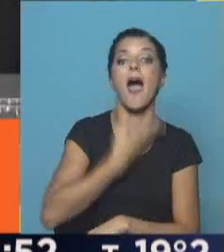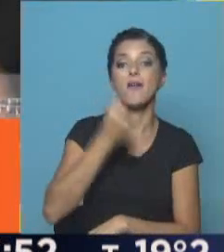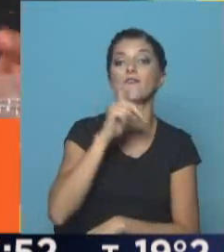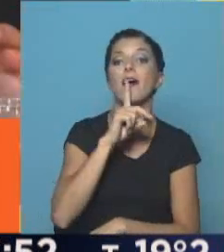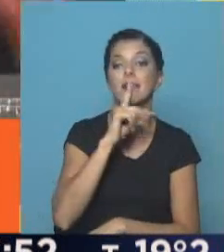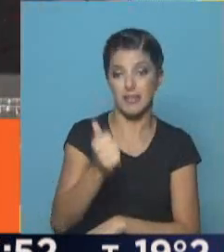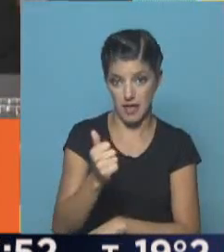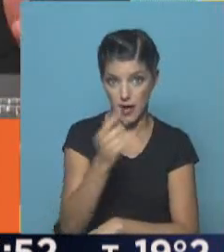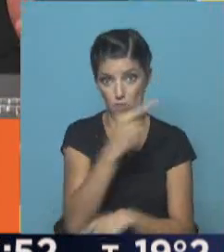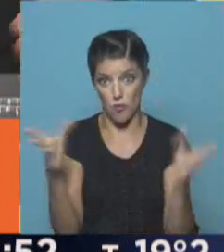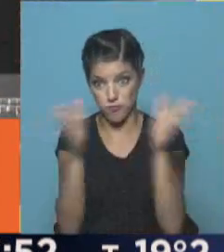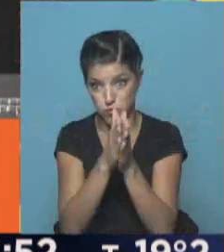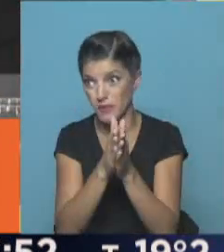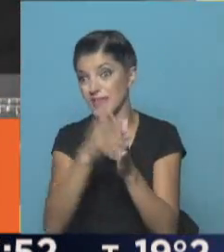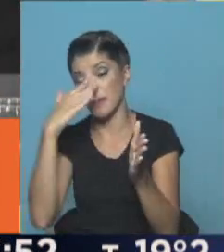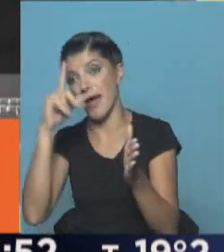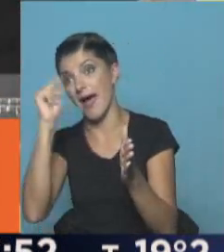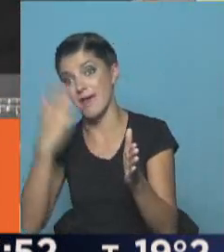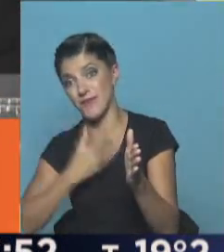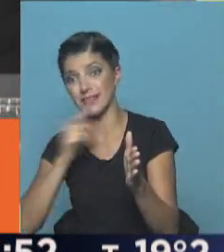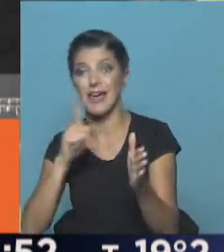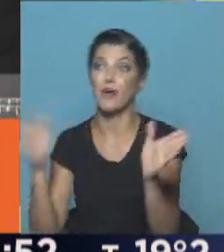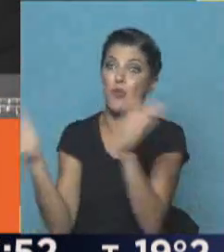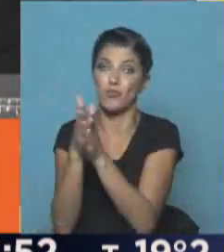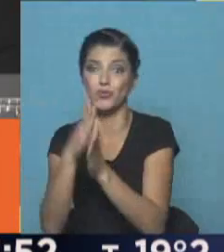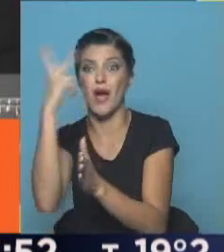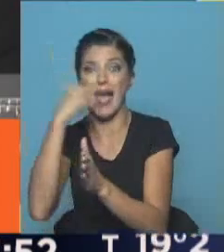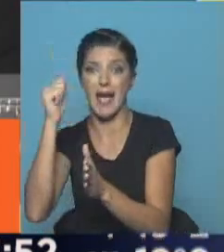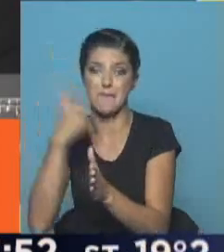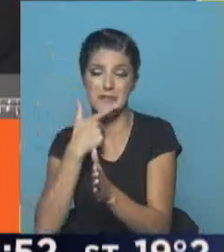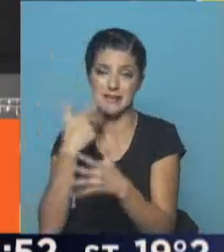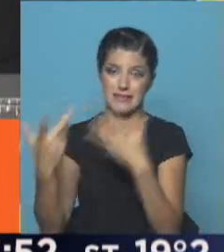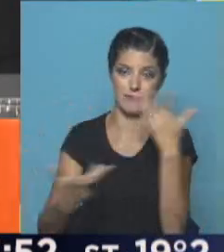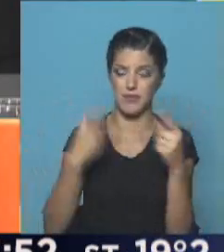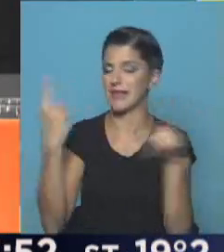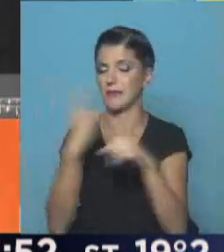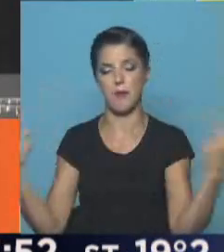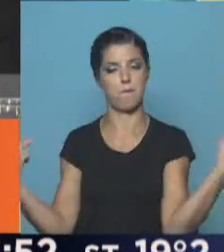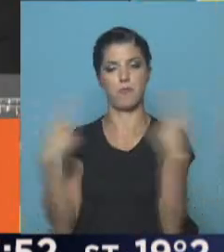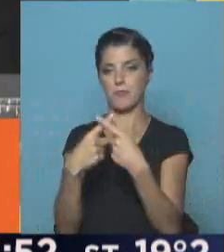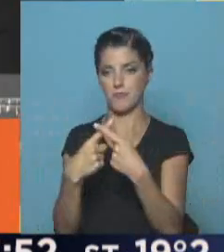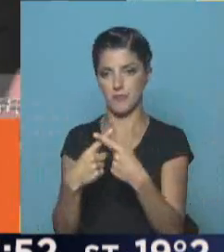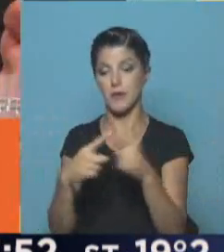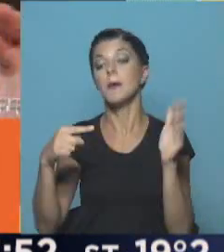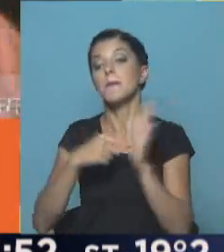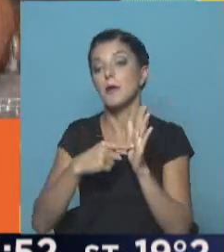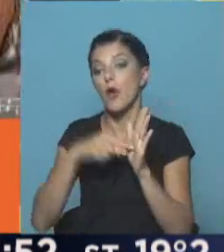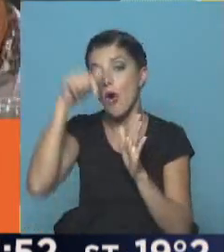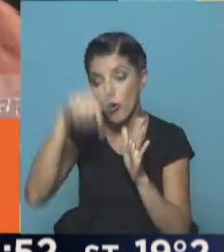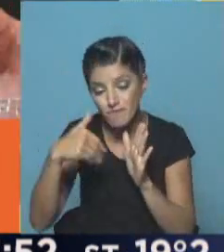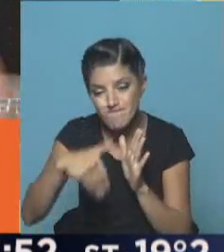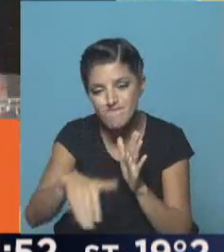Cisjordania. Y segundo, al-Fatah con Hamas, que están absolutamente enfrentados en este momento, pero que hoy tiene esa